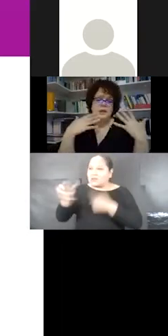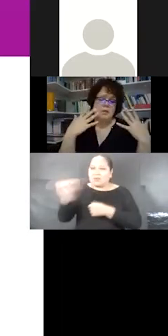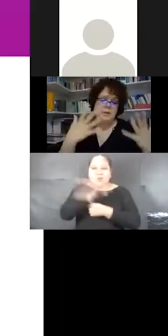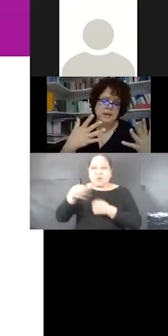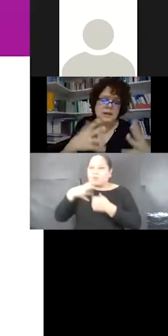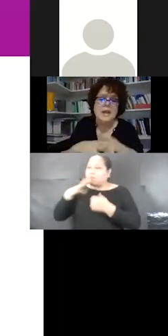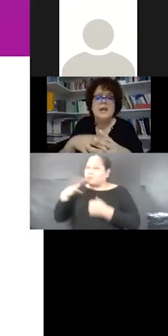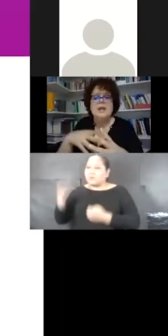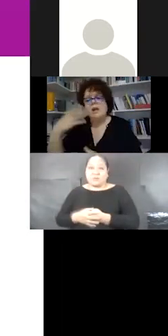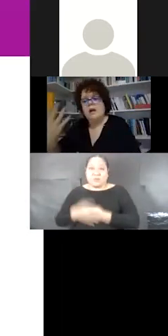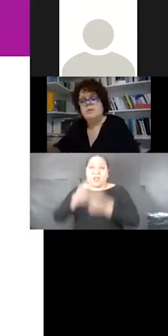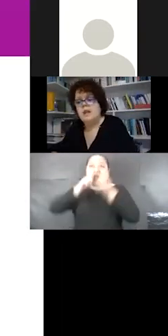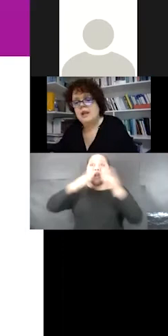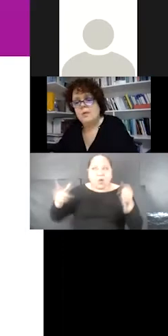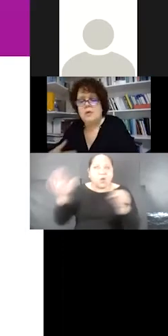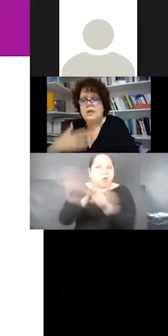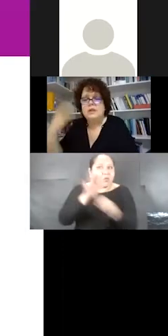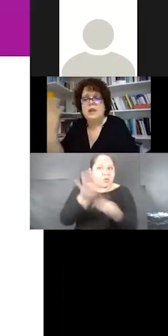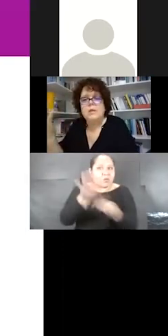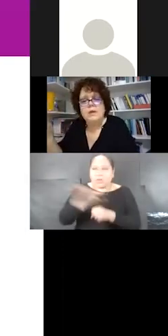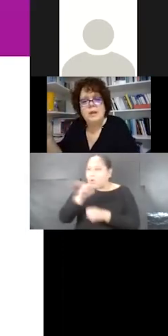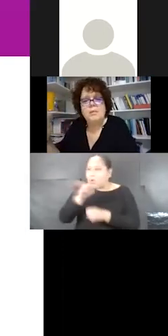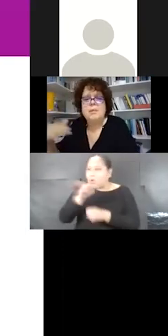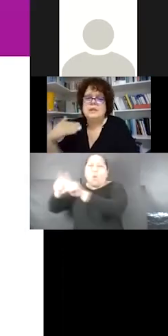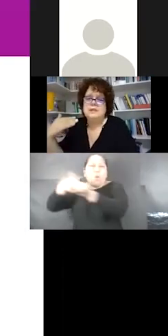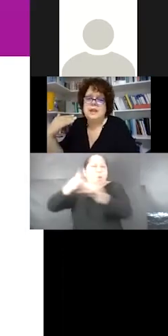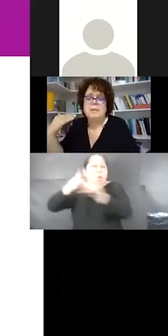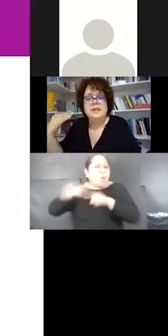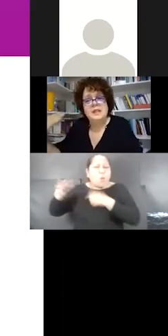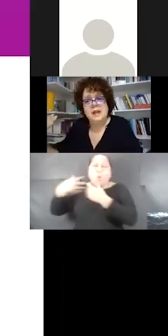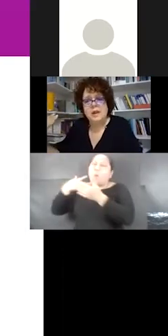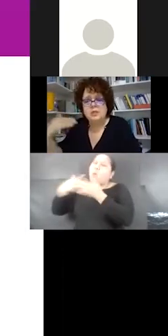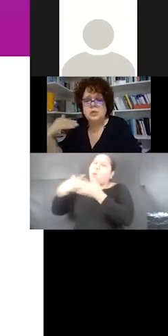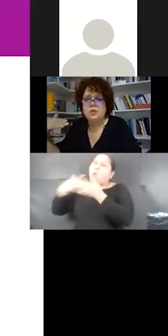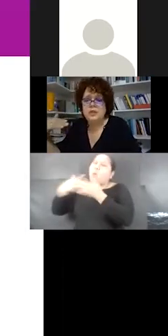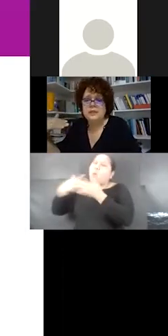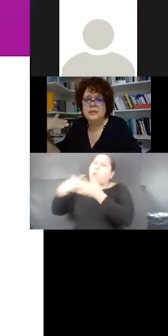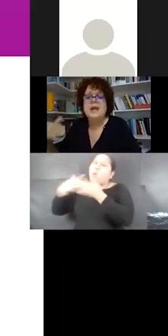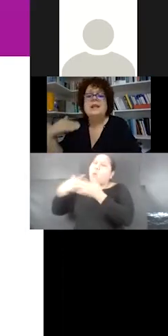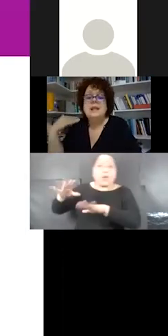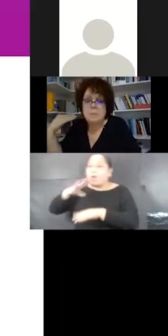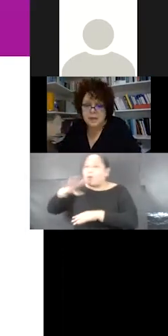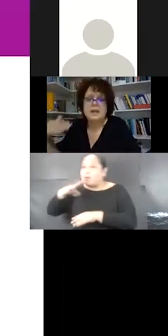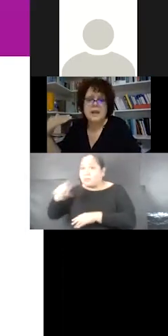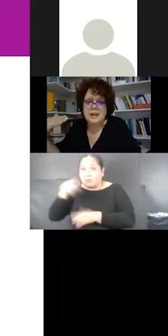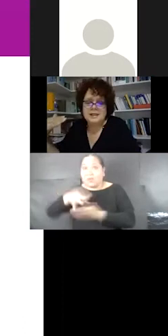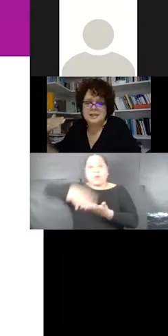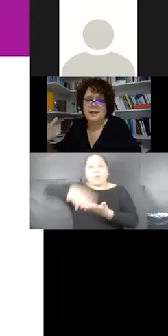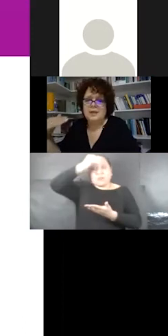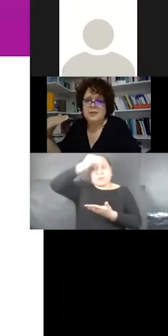una lengua plena, igual que una lengua, cualquier otra lengua oral, pues el aprendizaje para nosotros los oyentes